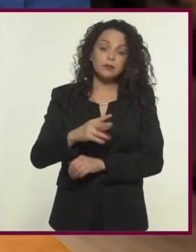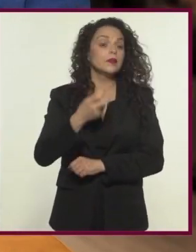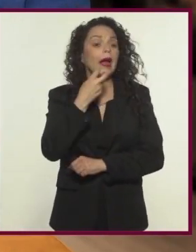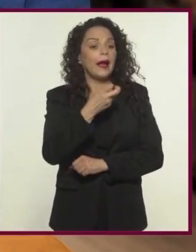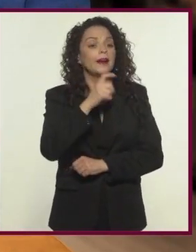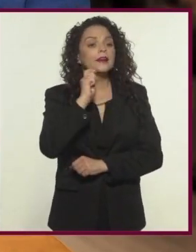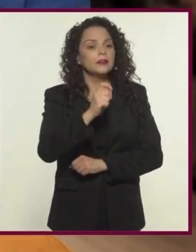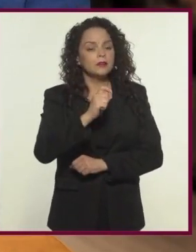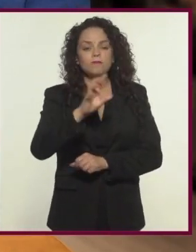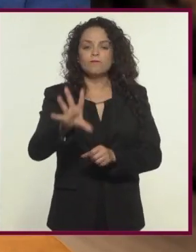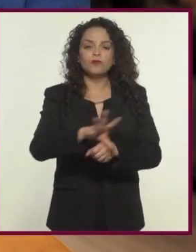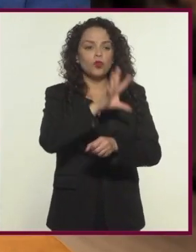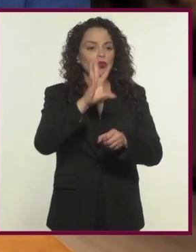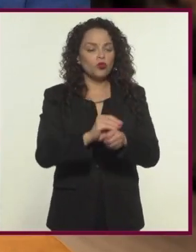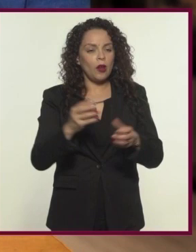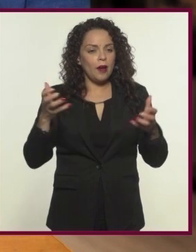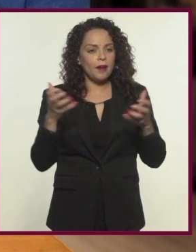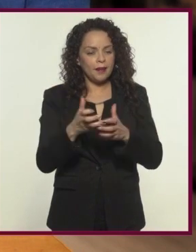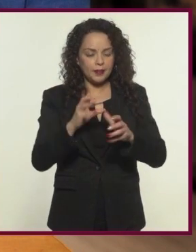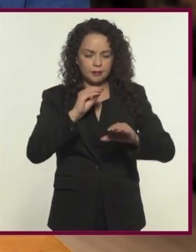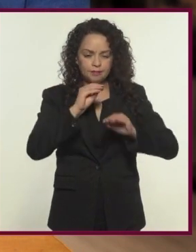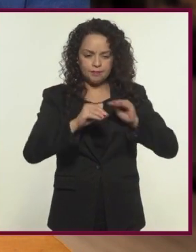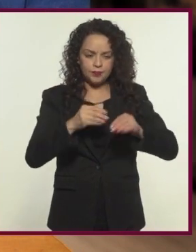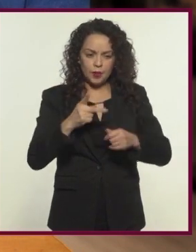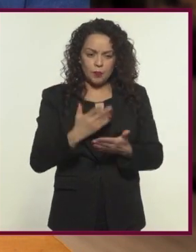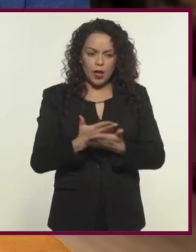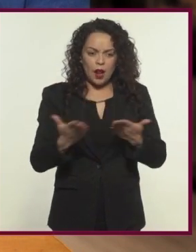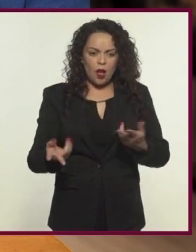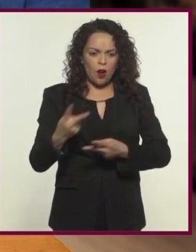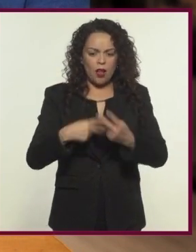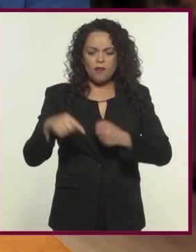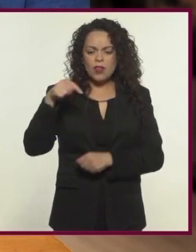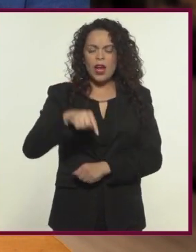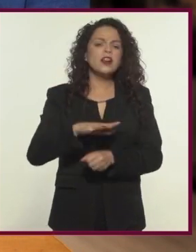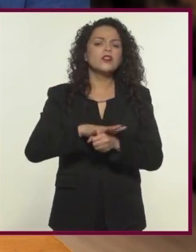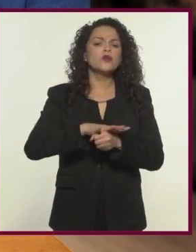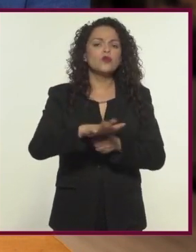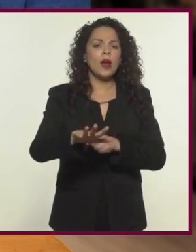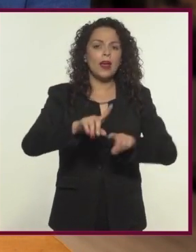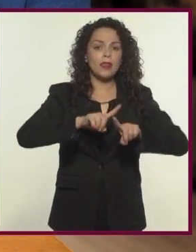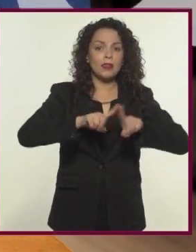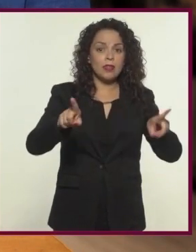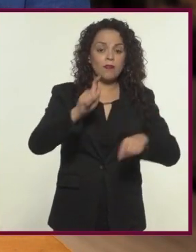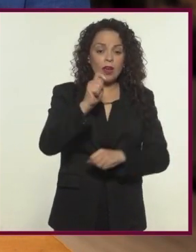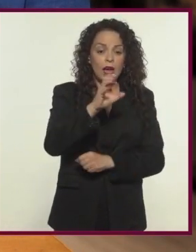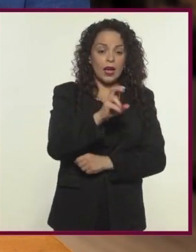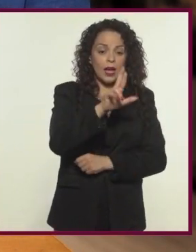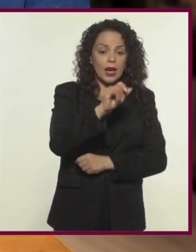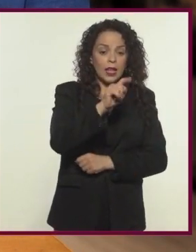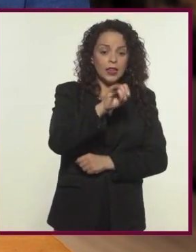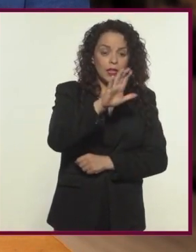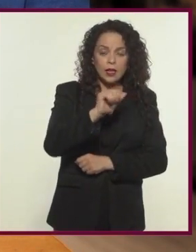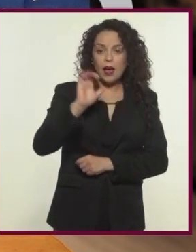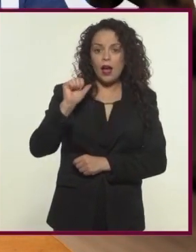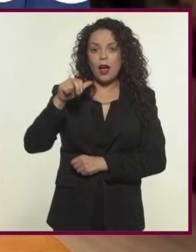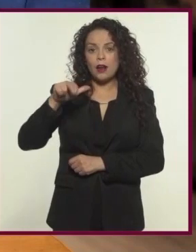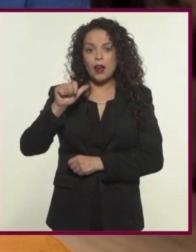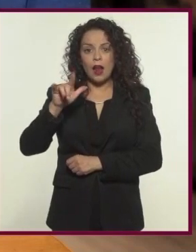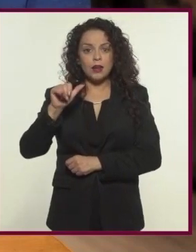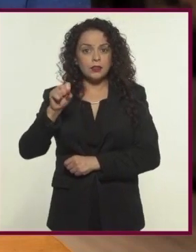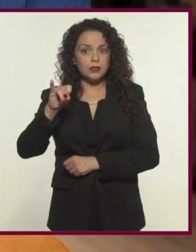Y esto se aplica a absolutamente todo, pero lo que hoy nos trae aquí es la diferencia entre la crítica y el